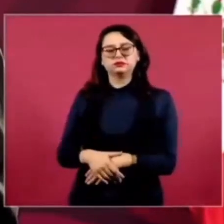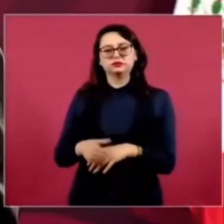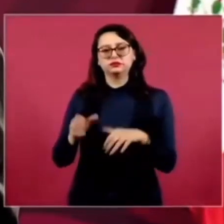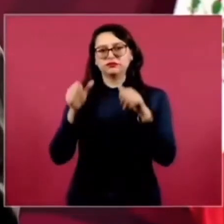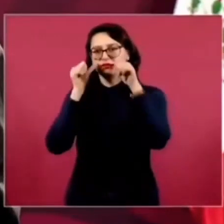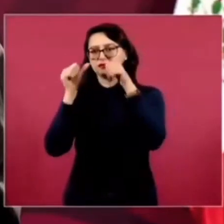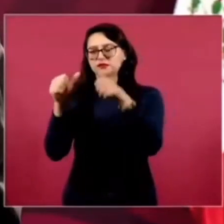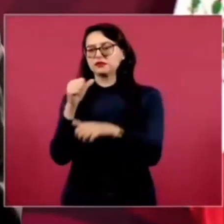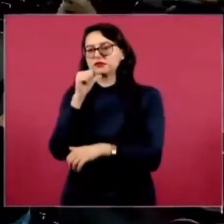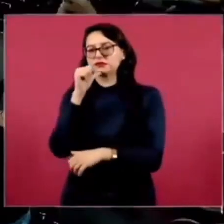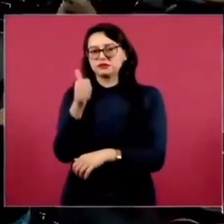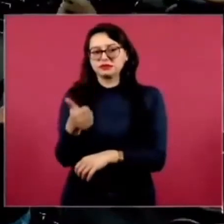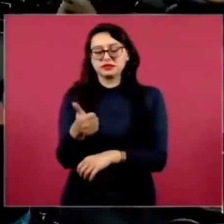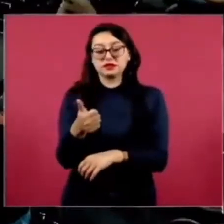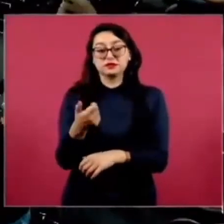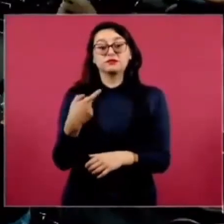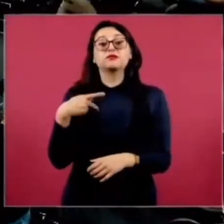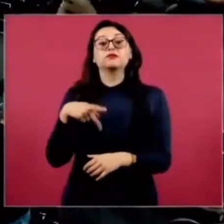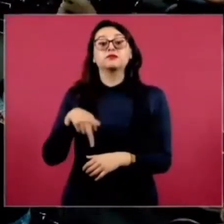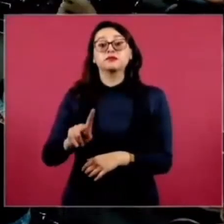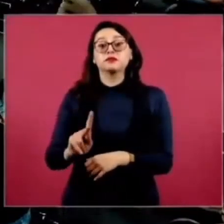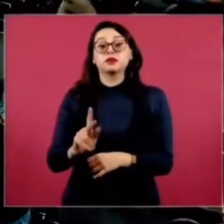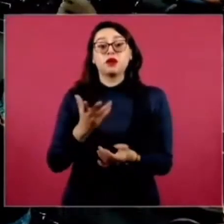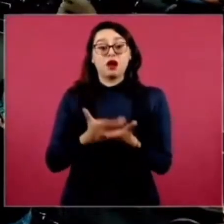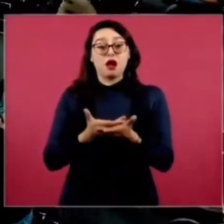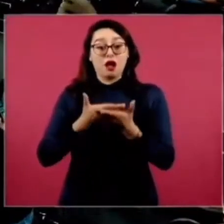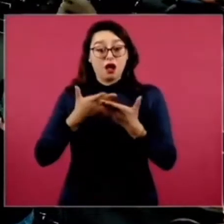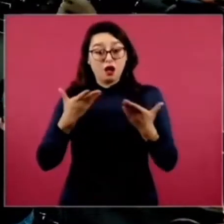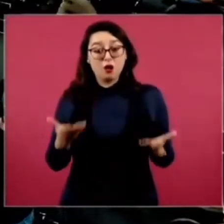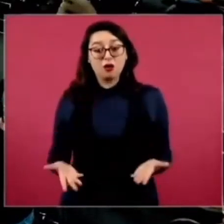justicia. Pero ahora no.